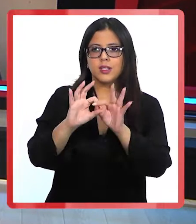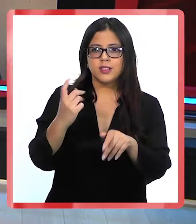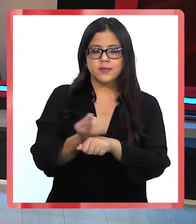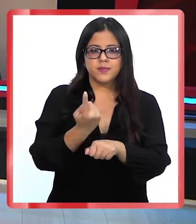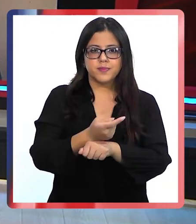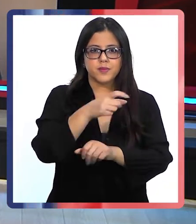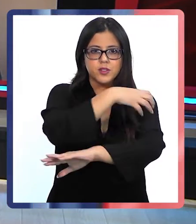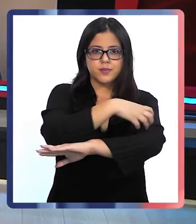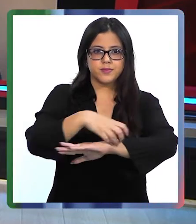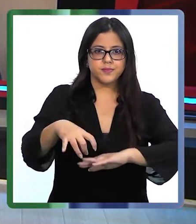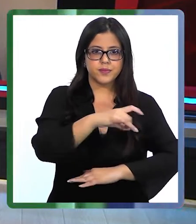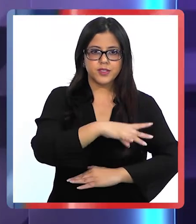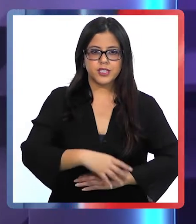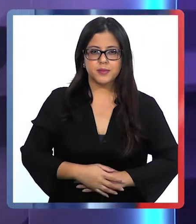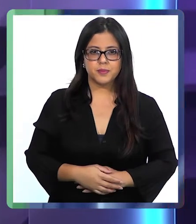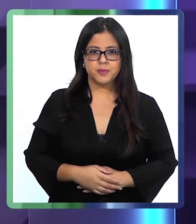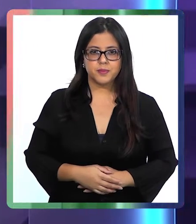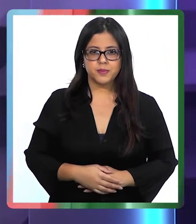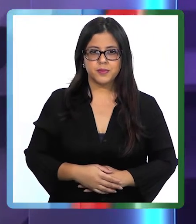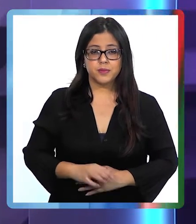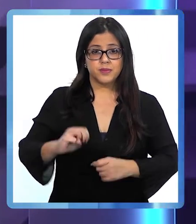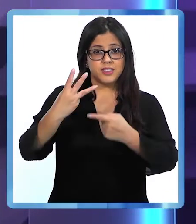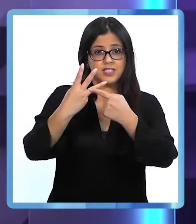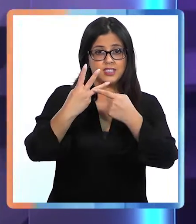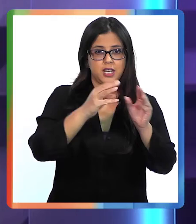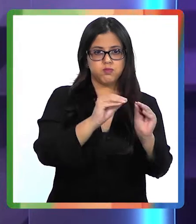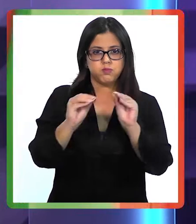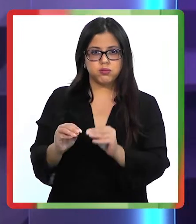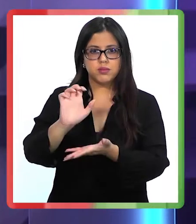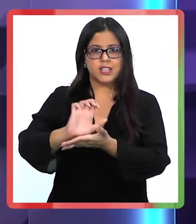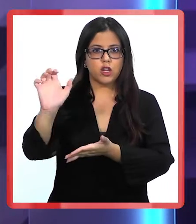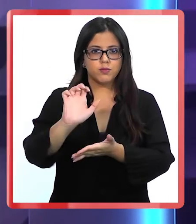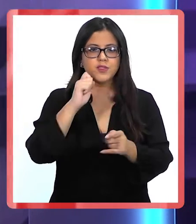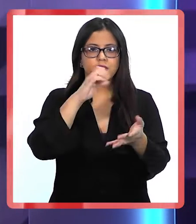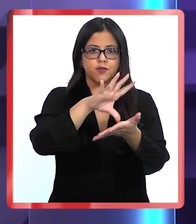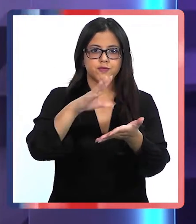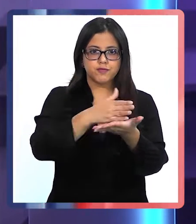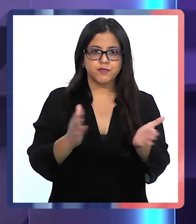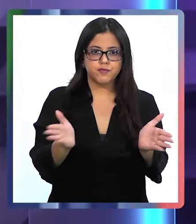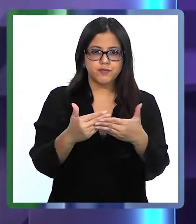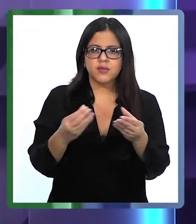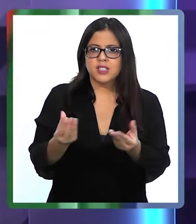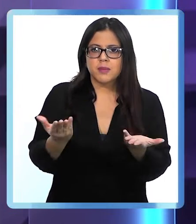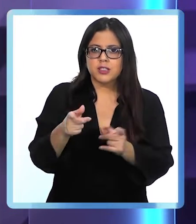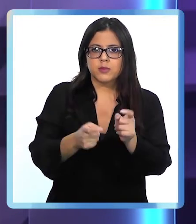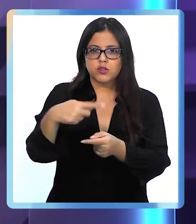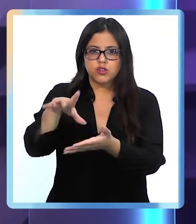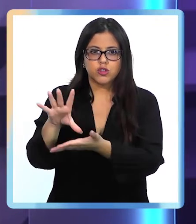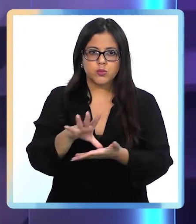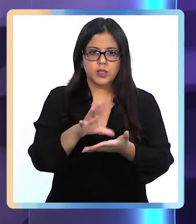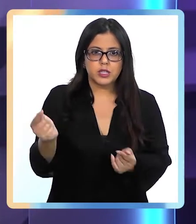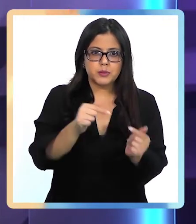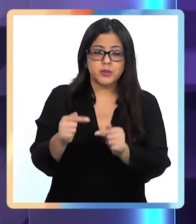conversación con las regiones de Chile. Bueno, tercera prórroga del estado de excepción, fronteras cerradas. ¿Y qué pasa con la migración? Porque